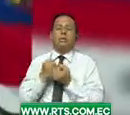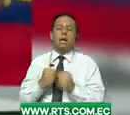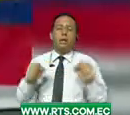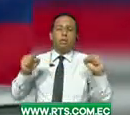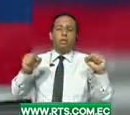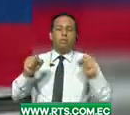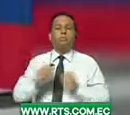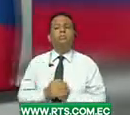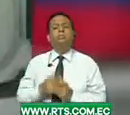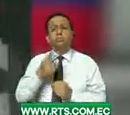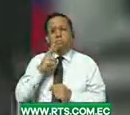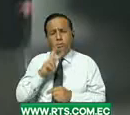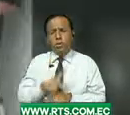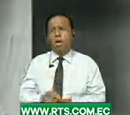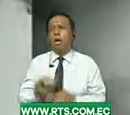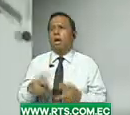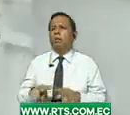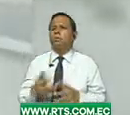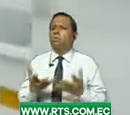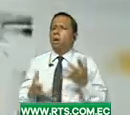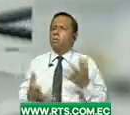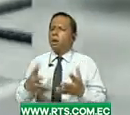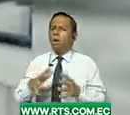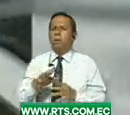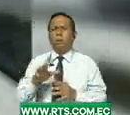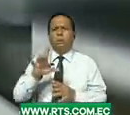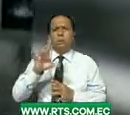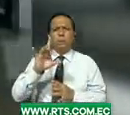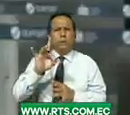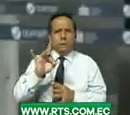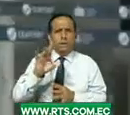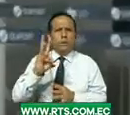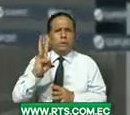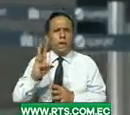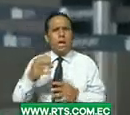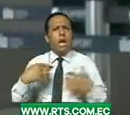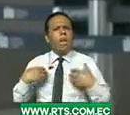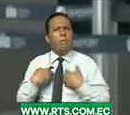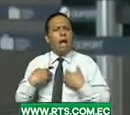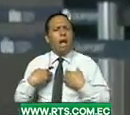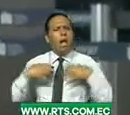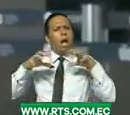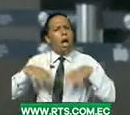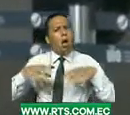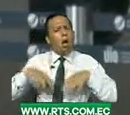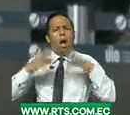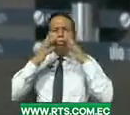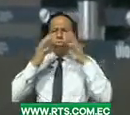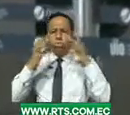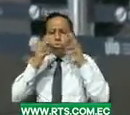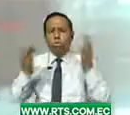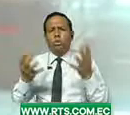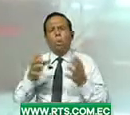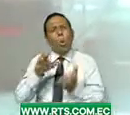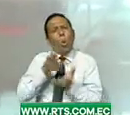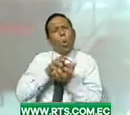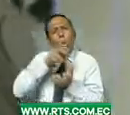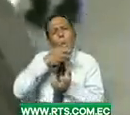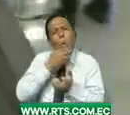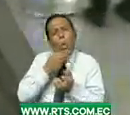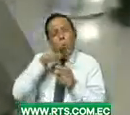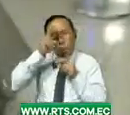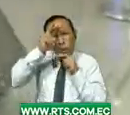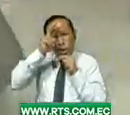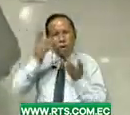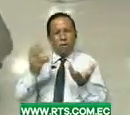mascotas restantes, pues en total son 86, donde hay desde perritos y gatitos hasta un hurón y un conejo.